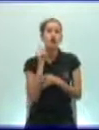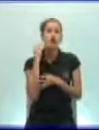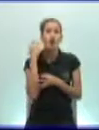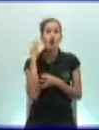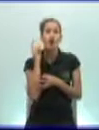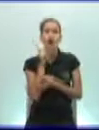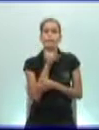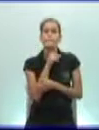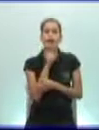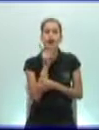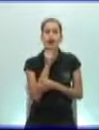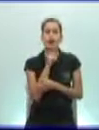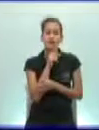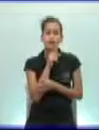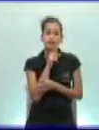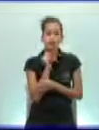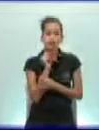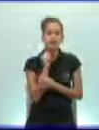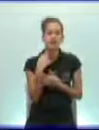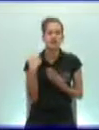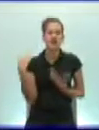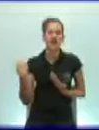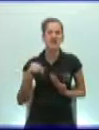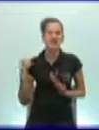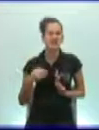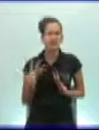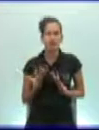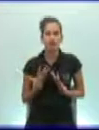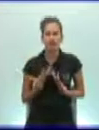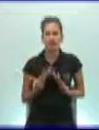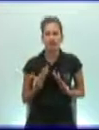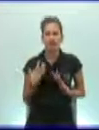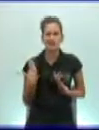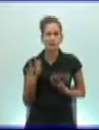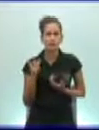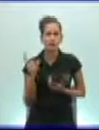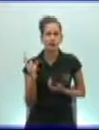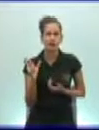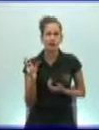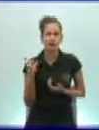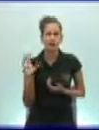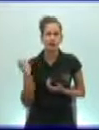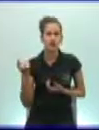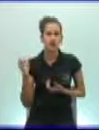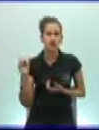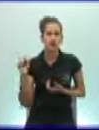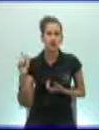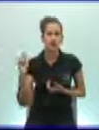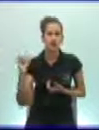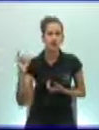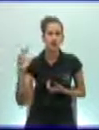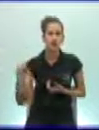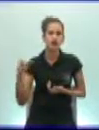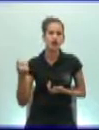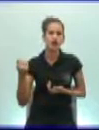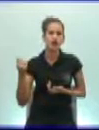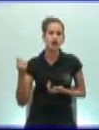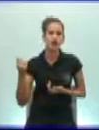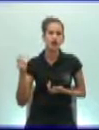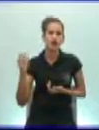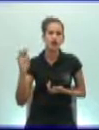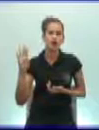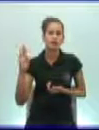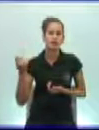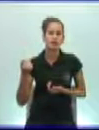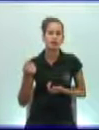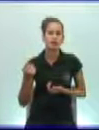predicado, castigaba. ¿Qué tipo, qué clase de palabra es? Castigaba, fíjense que se deriva de castigar.